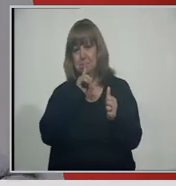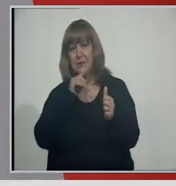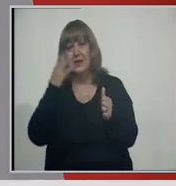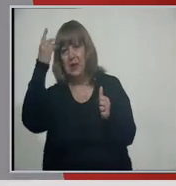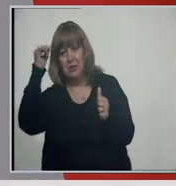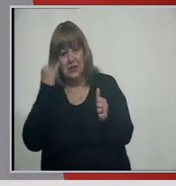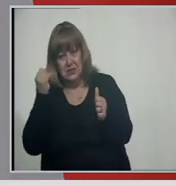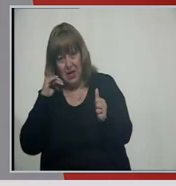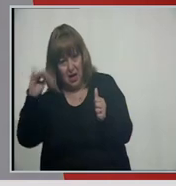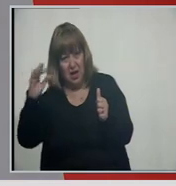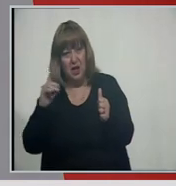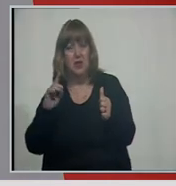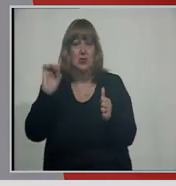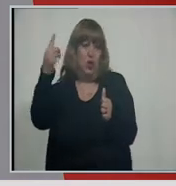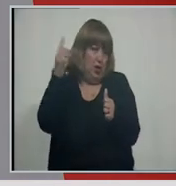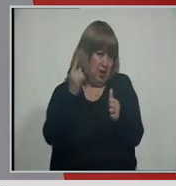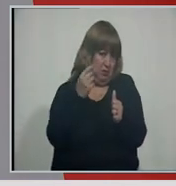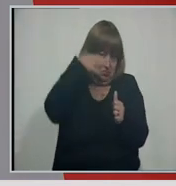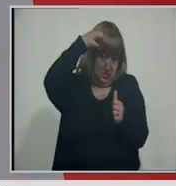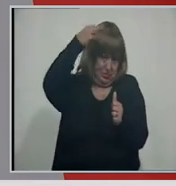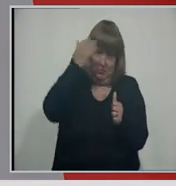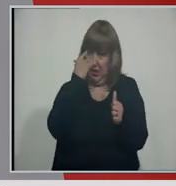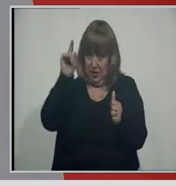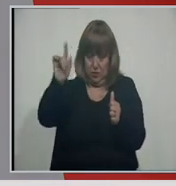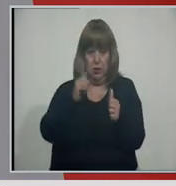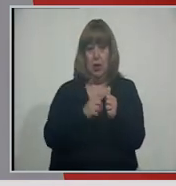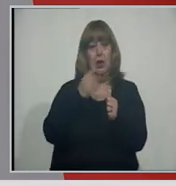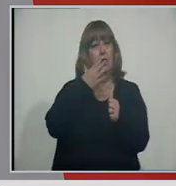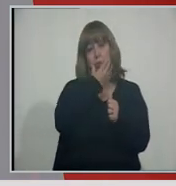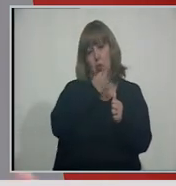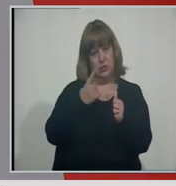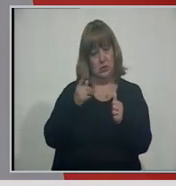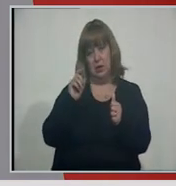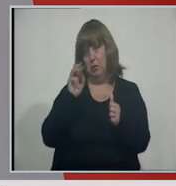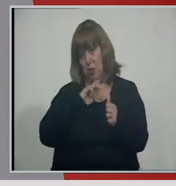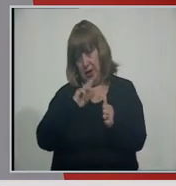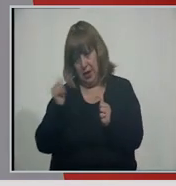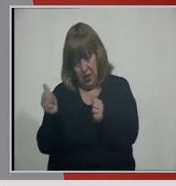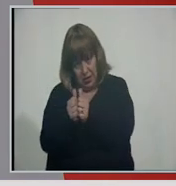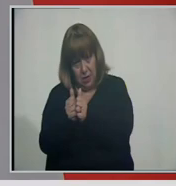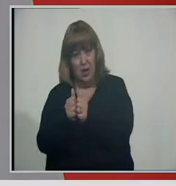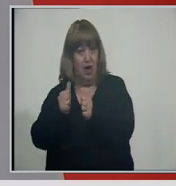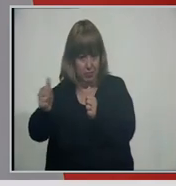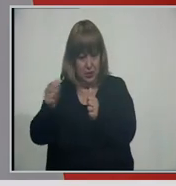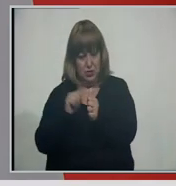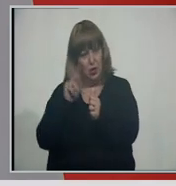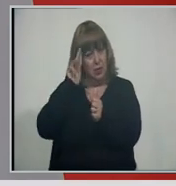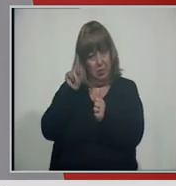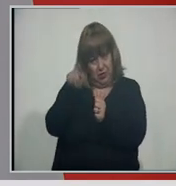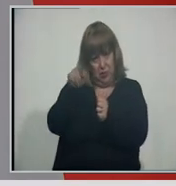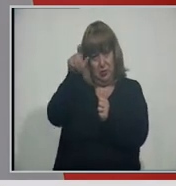martín unipersonales pero ha hecho grandes cosas en una bellísima persona a la cual yo poco pero la respeto y lo admiro